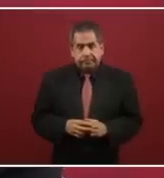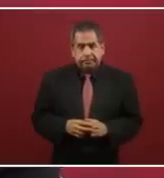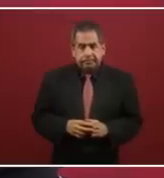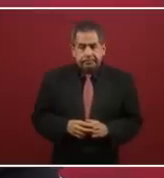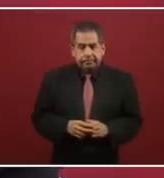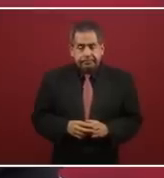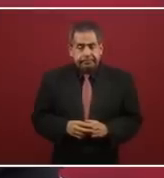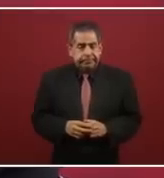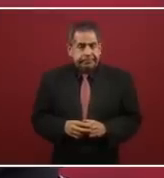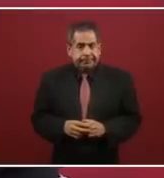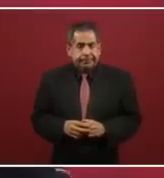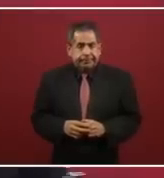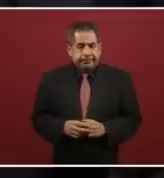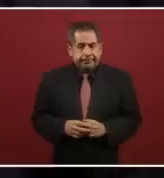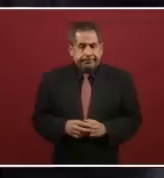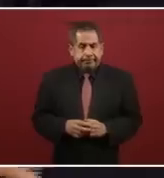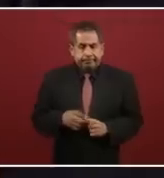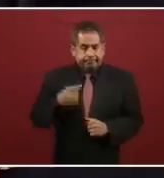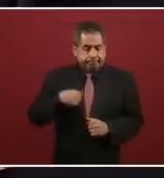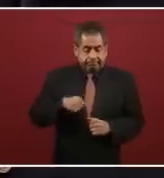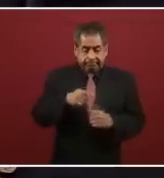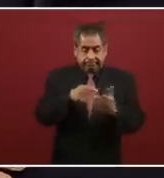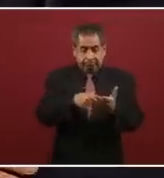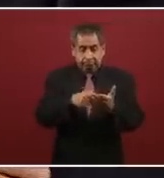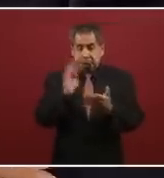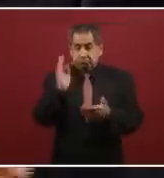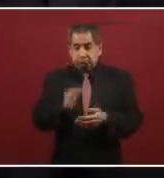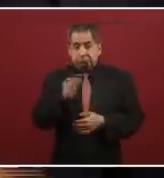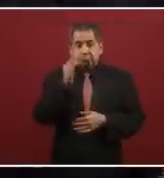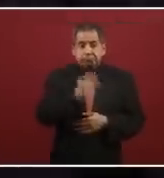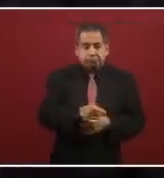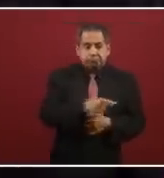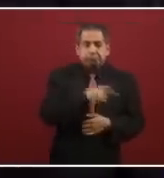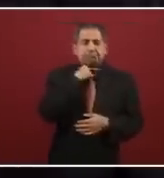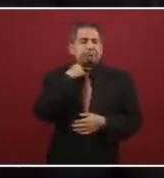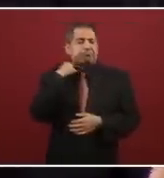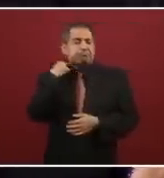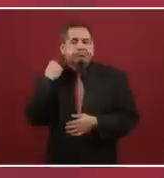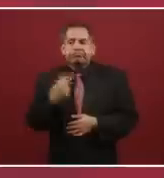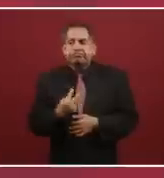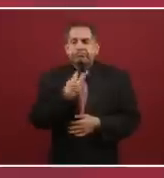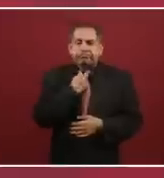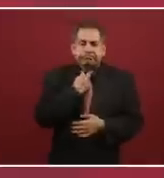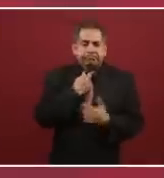nos ataba por completo.